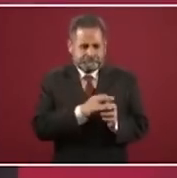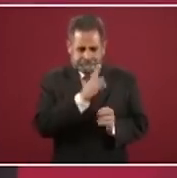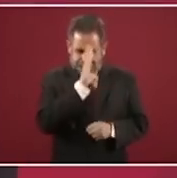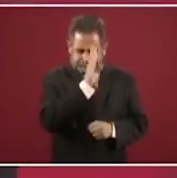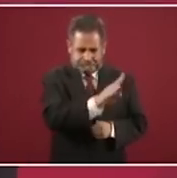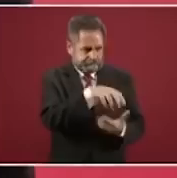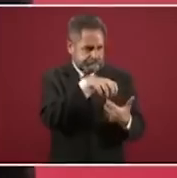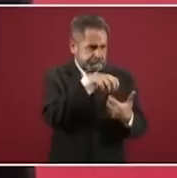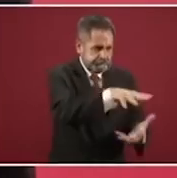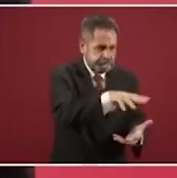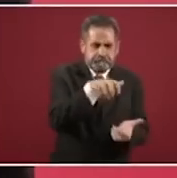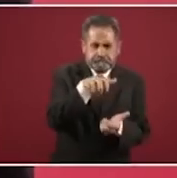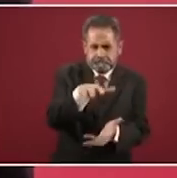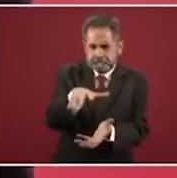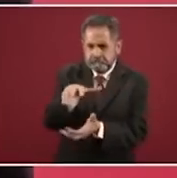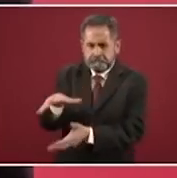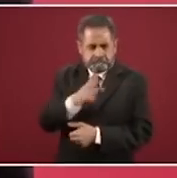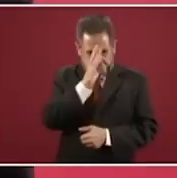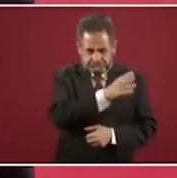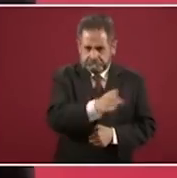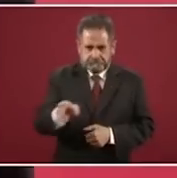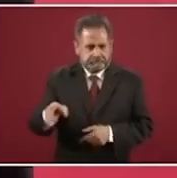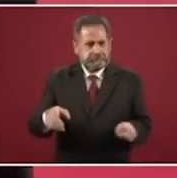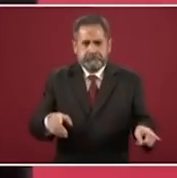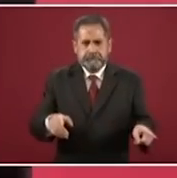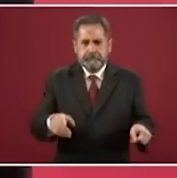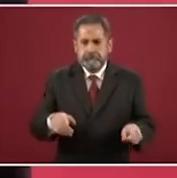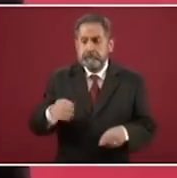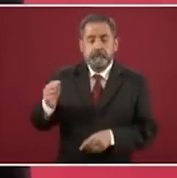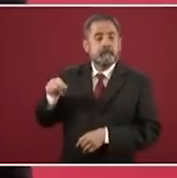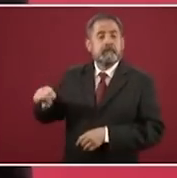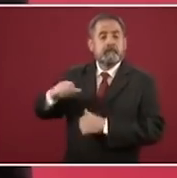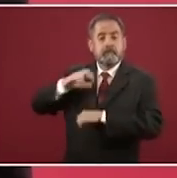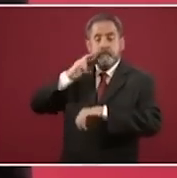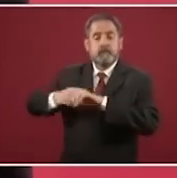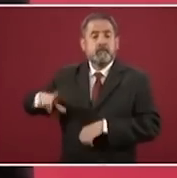directa desde la Tesorería de la Federación.